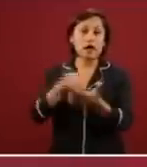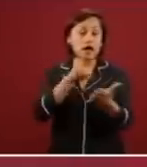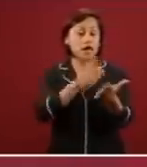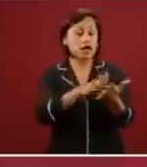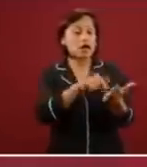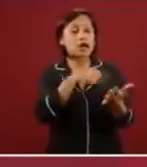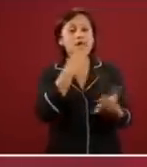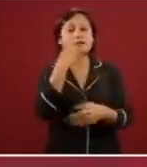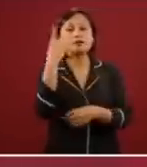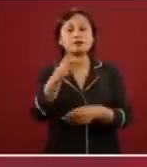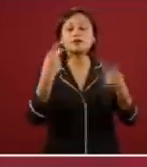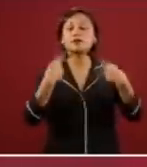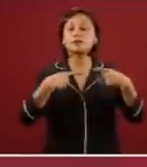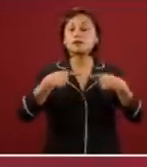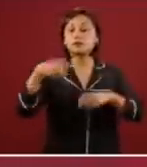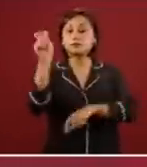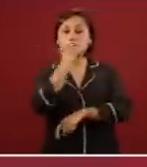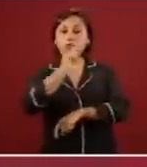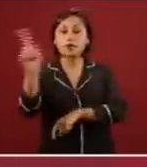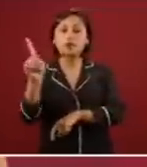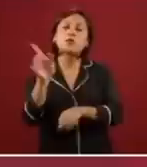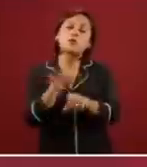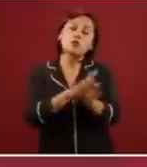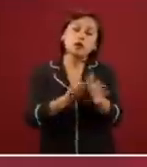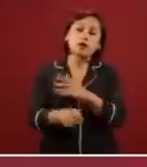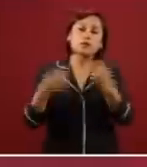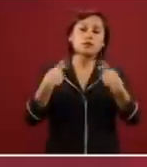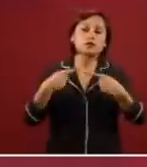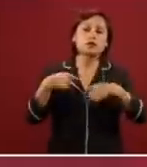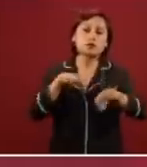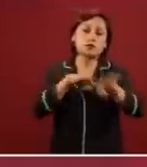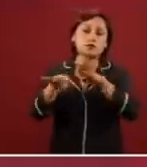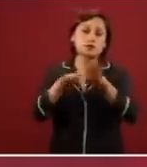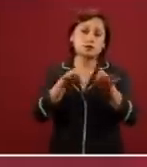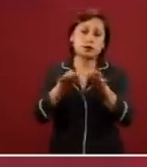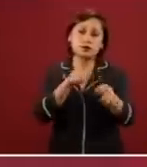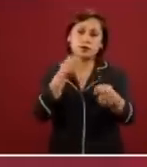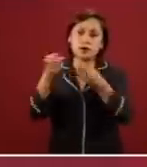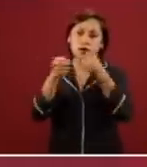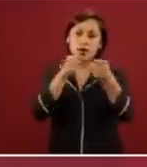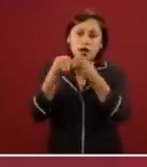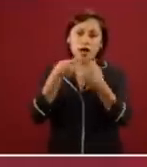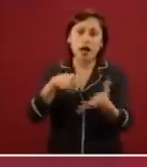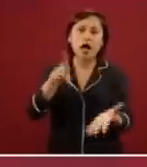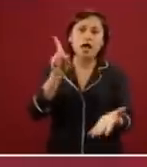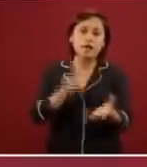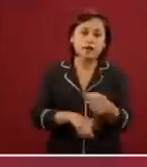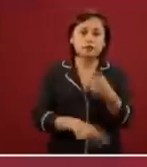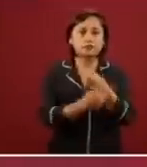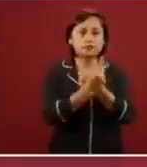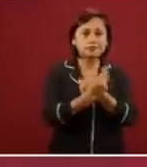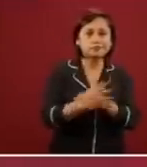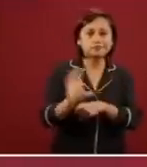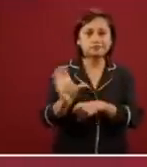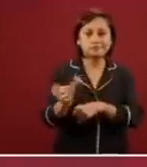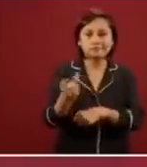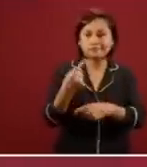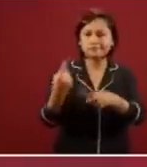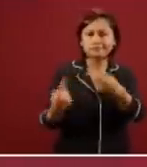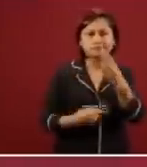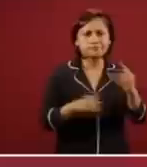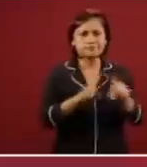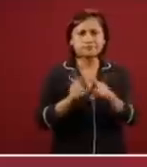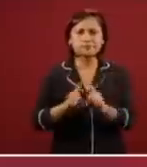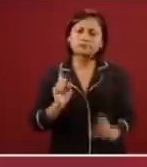los profesionales, digamos, que están en algún medio de comunicación establecido y que tienen una relación laboral